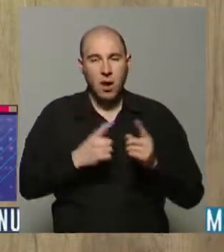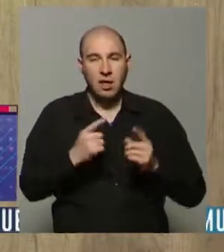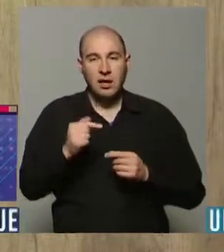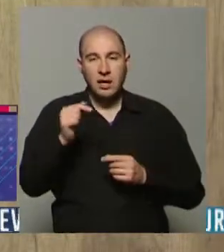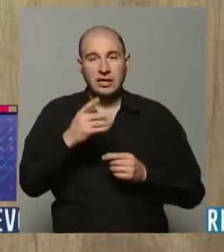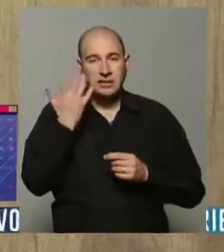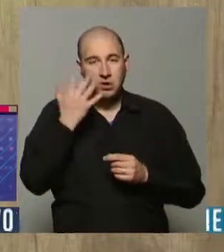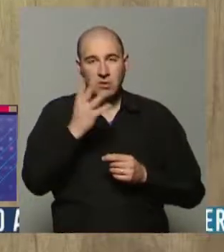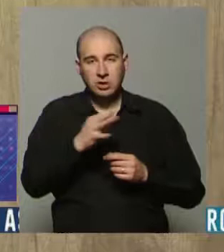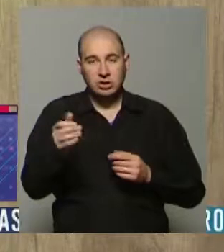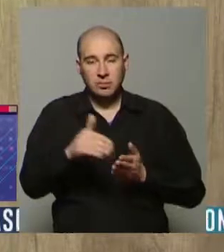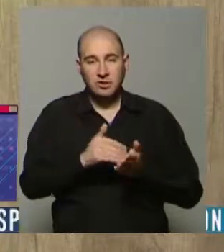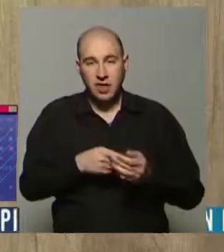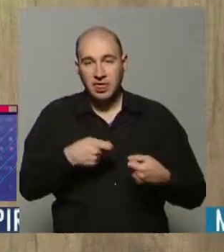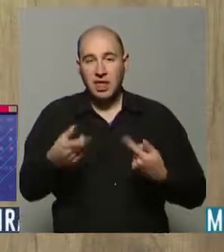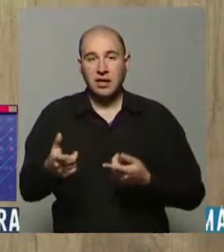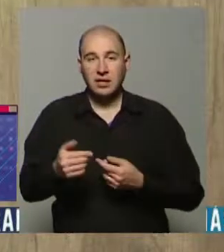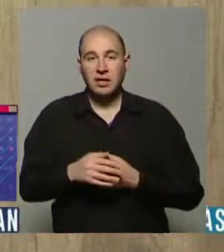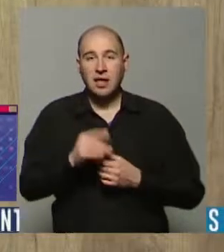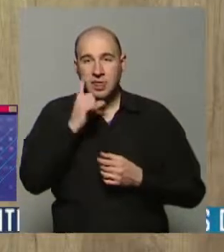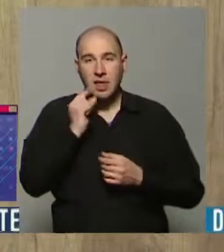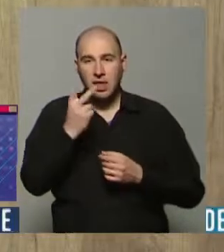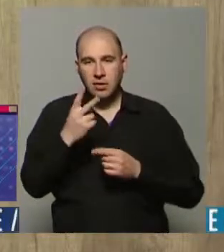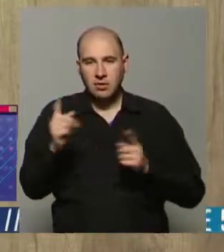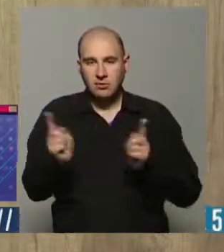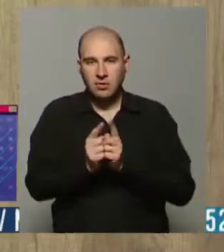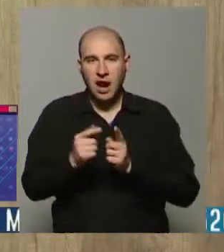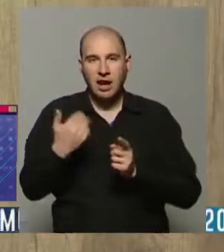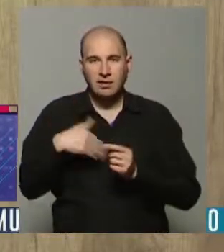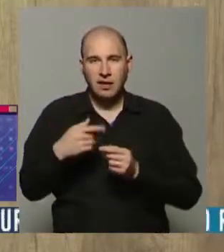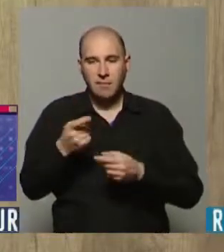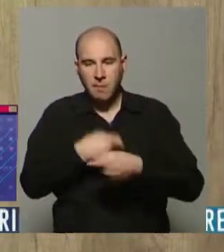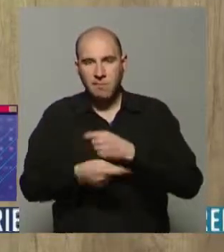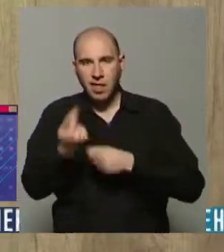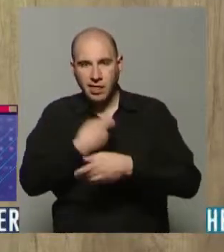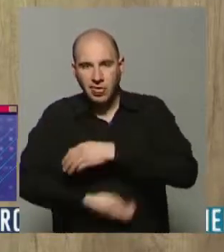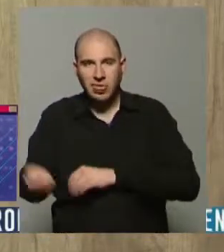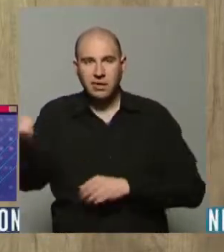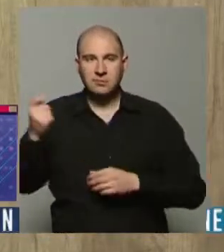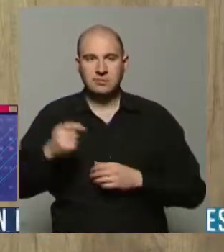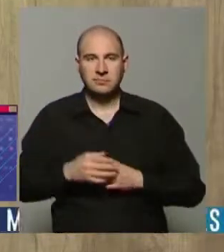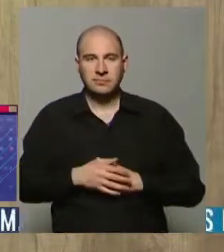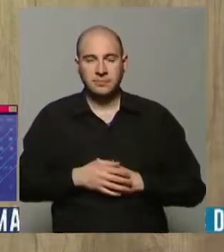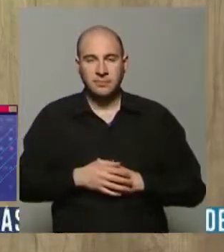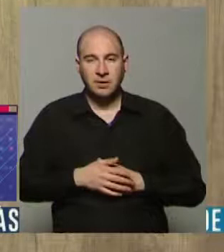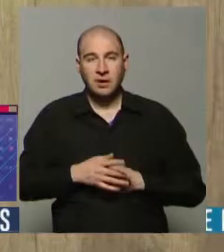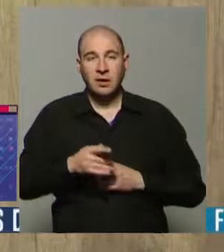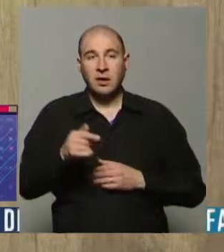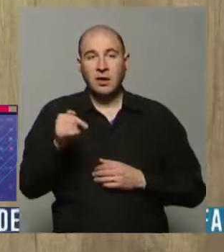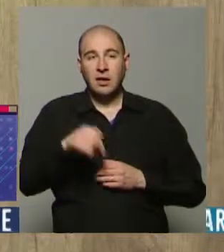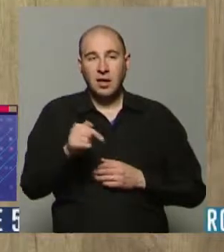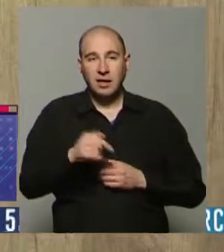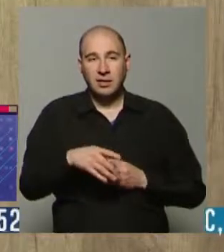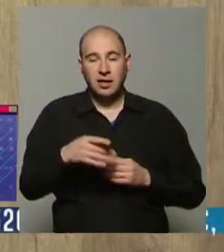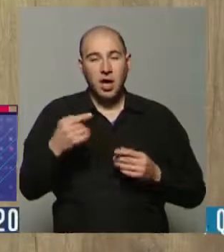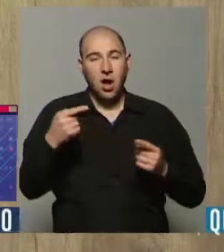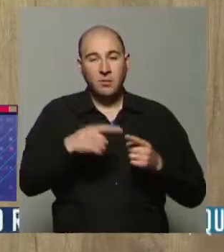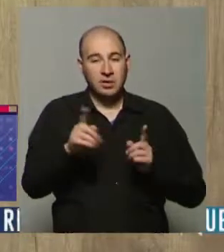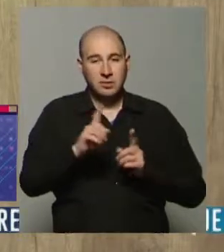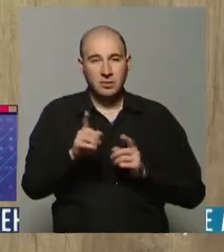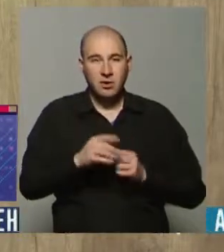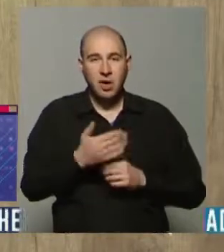tramo de 5.400 millones que debía llegar a la Argentina en estos días y que lamentablemente el Fondo Monetario ha tomado la decisión, en